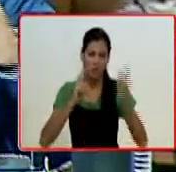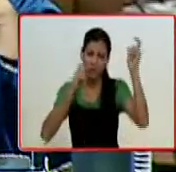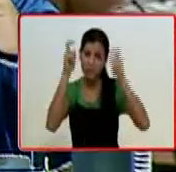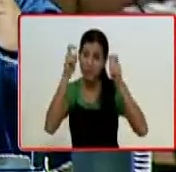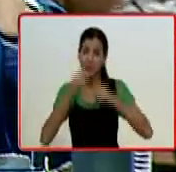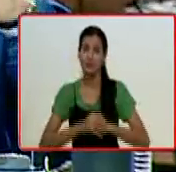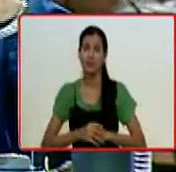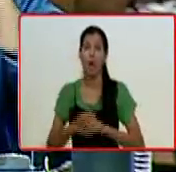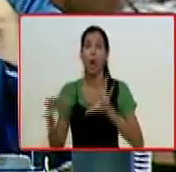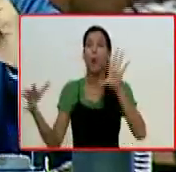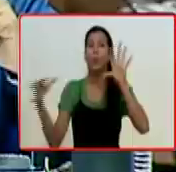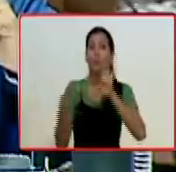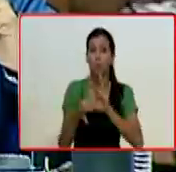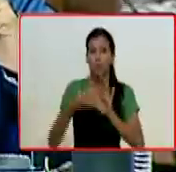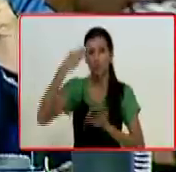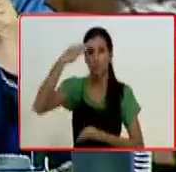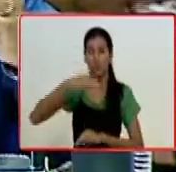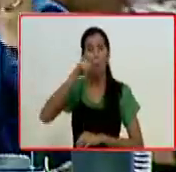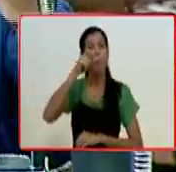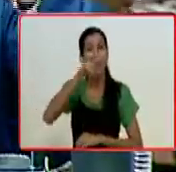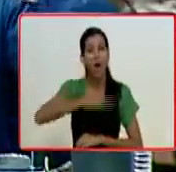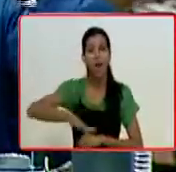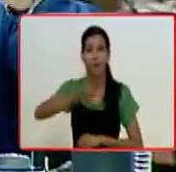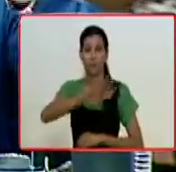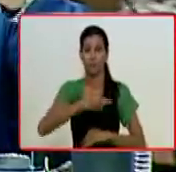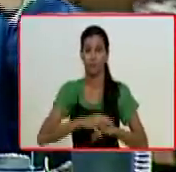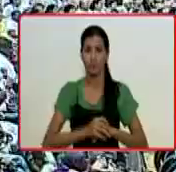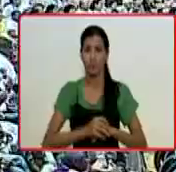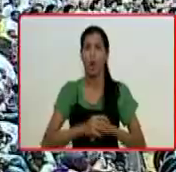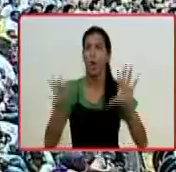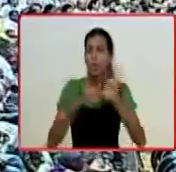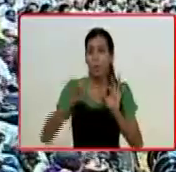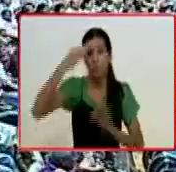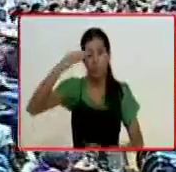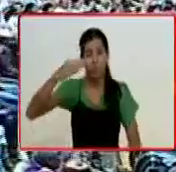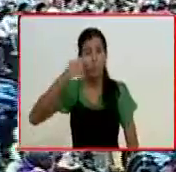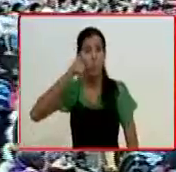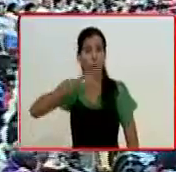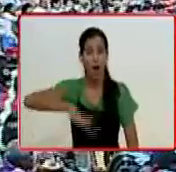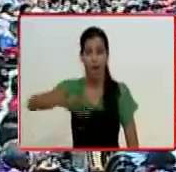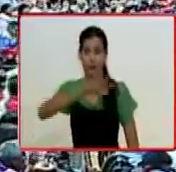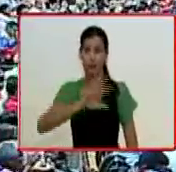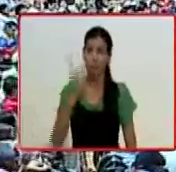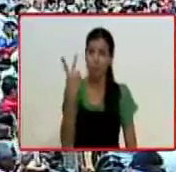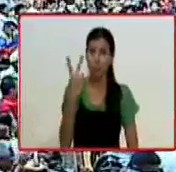Unión Cívico-Militar. La Unión Cívico-Militar,